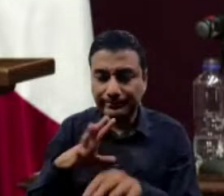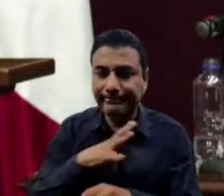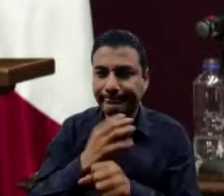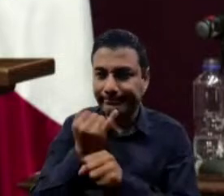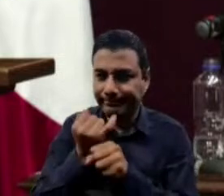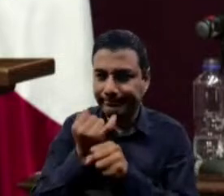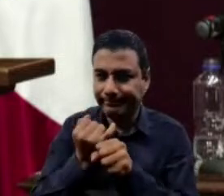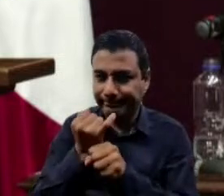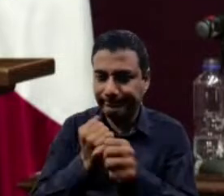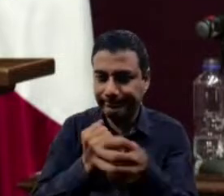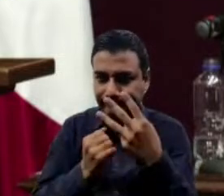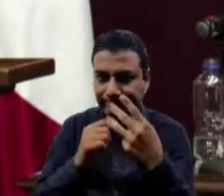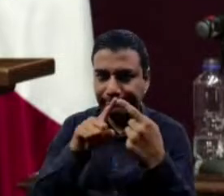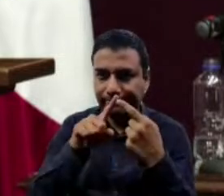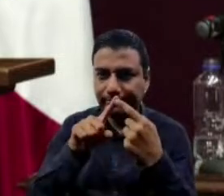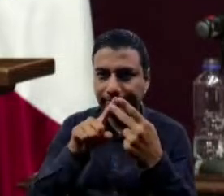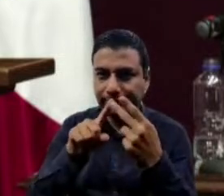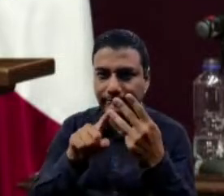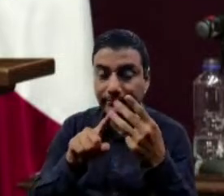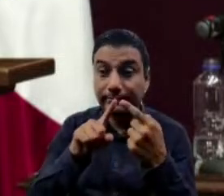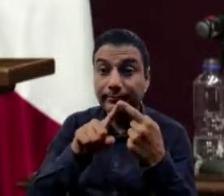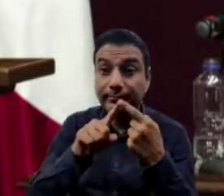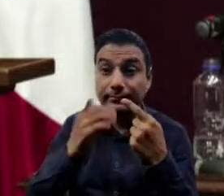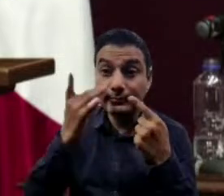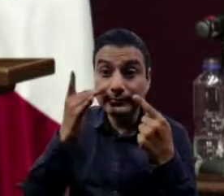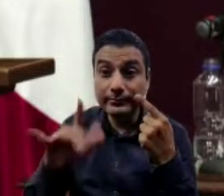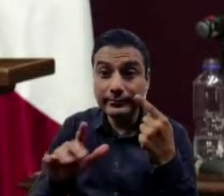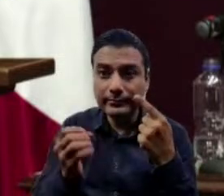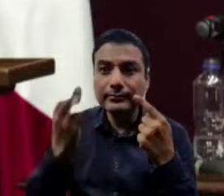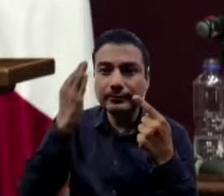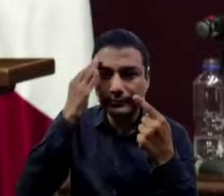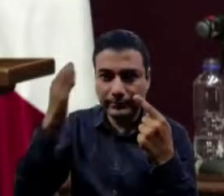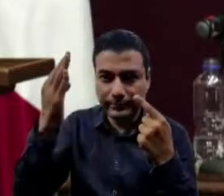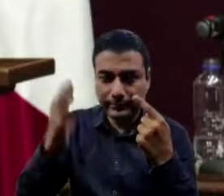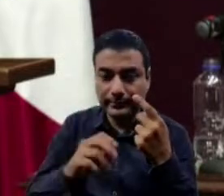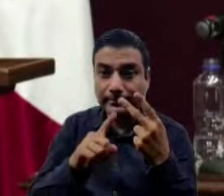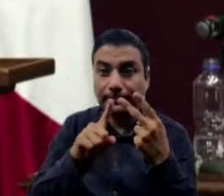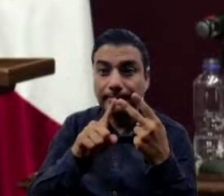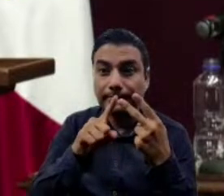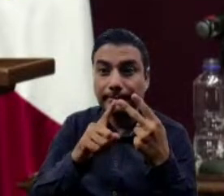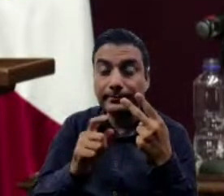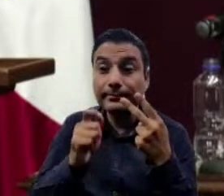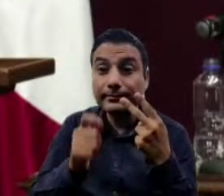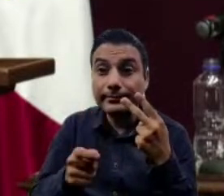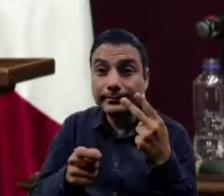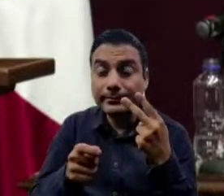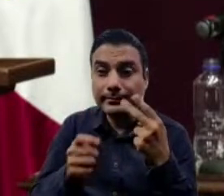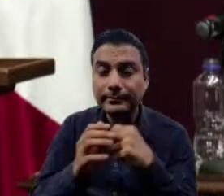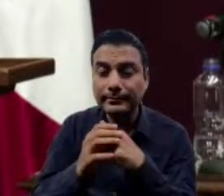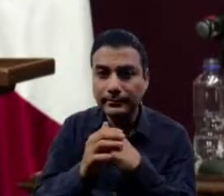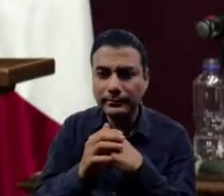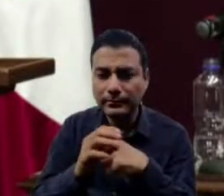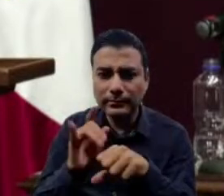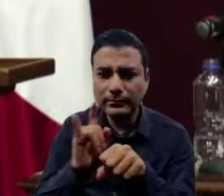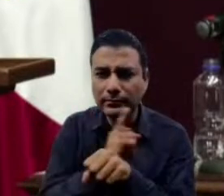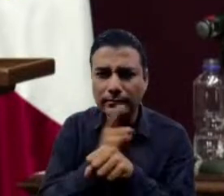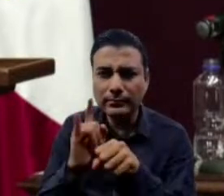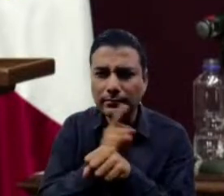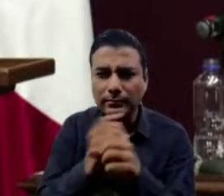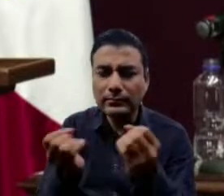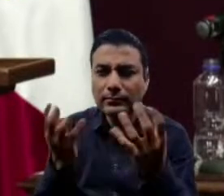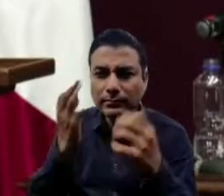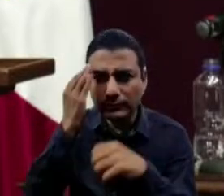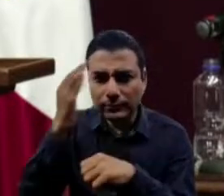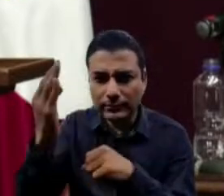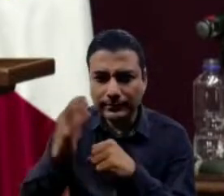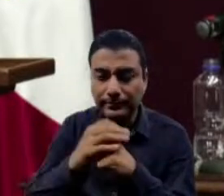la duración de la deserción. El segundo es según su alcance. Y por último, la temporalidad o